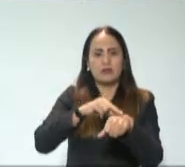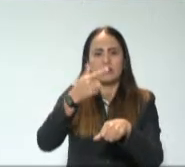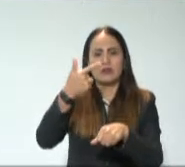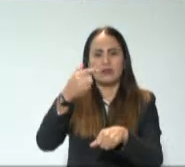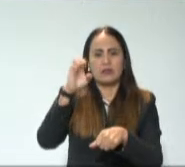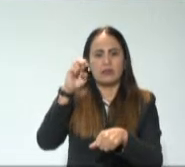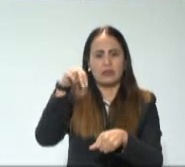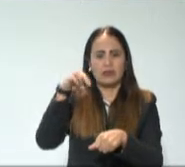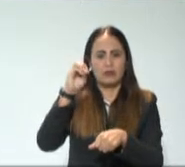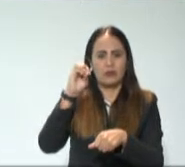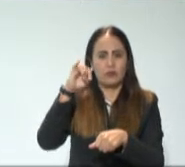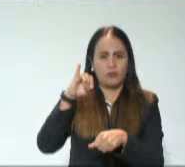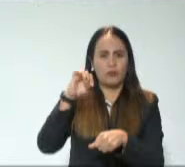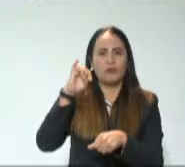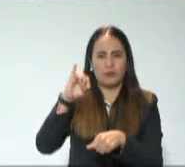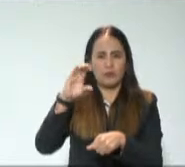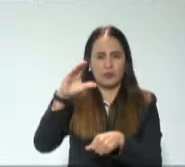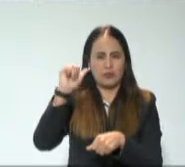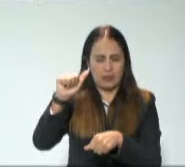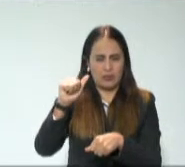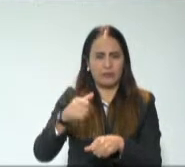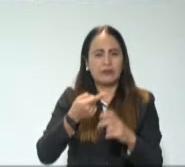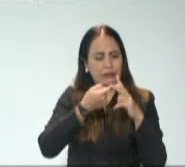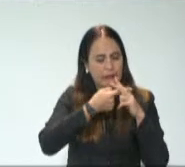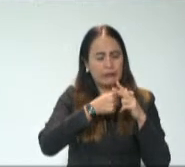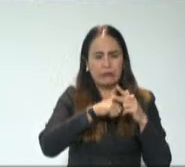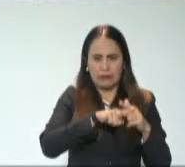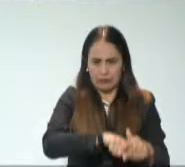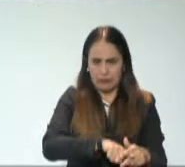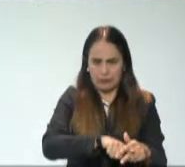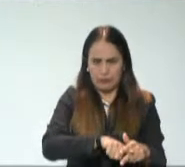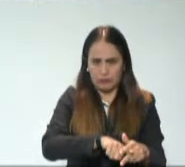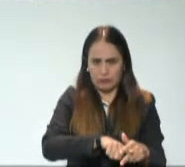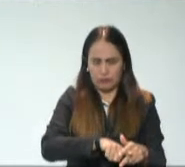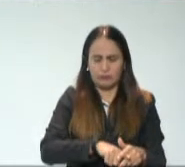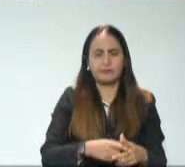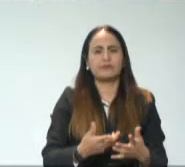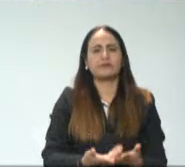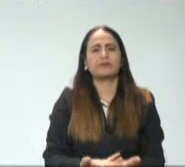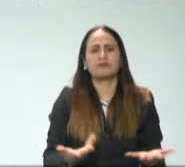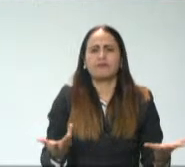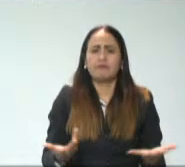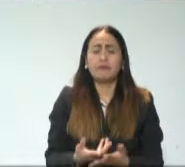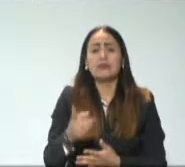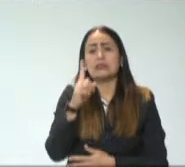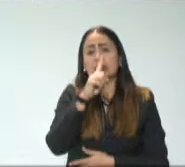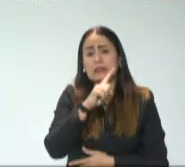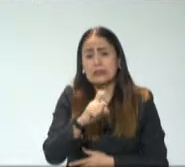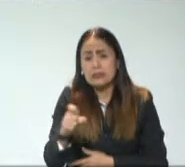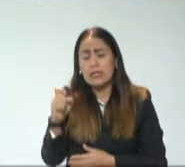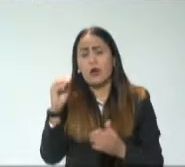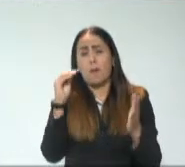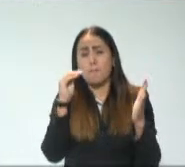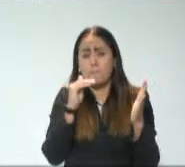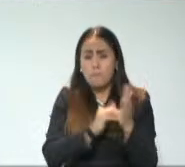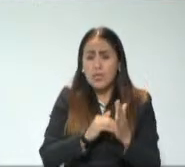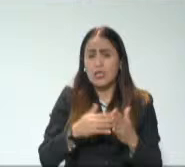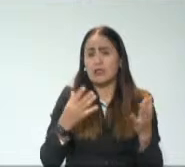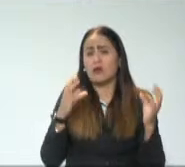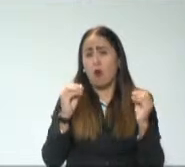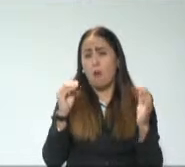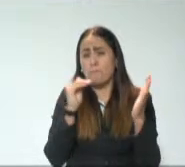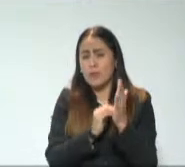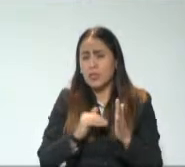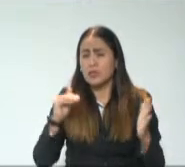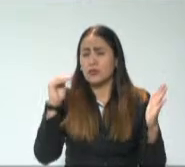que desde su inicio pues ha manejado cientos sino que miles cientos de miles o millones